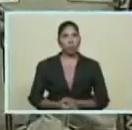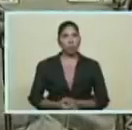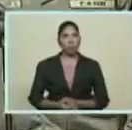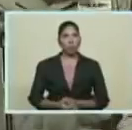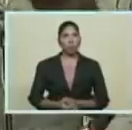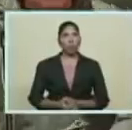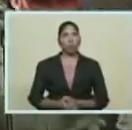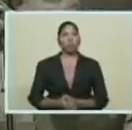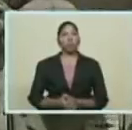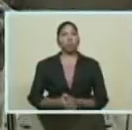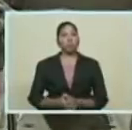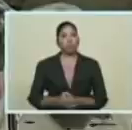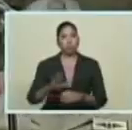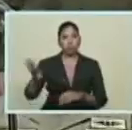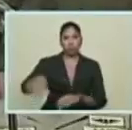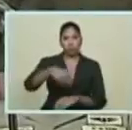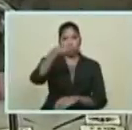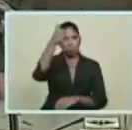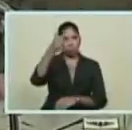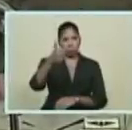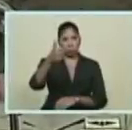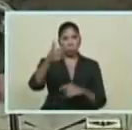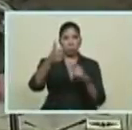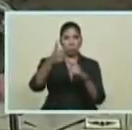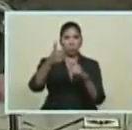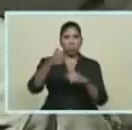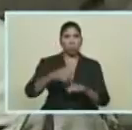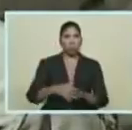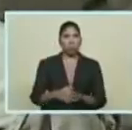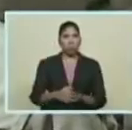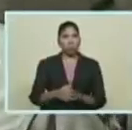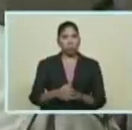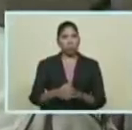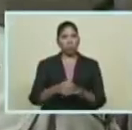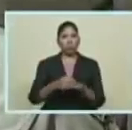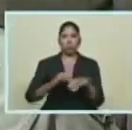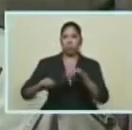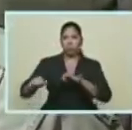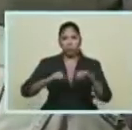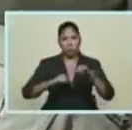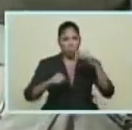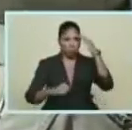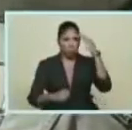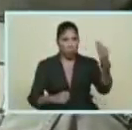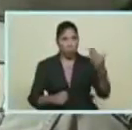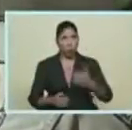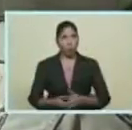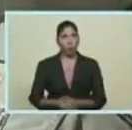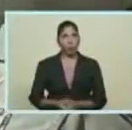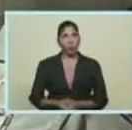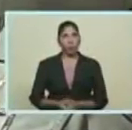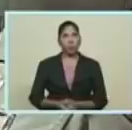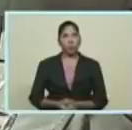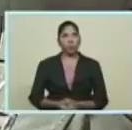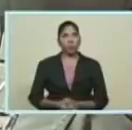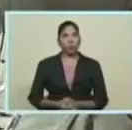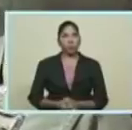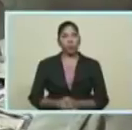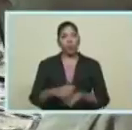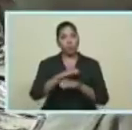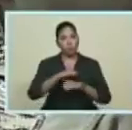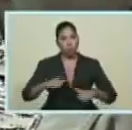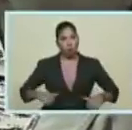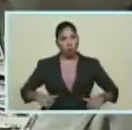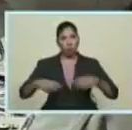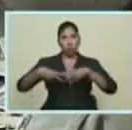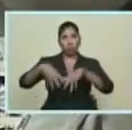compañero almirante en jefe, comandante estratégico operacional de nuestra Fuerza Armada Nacional